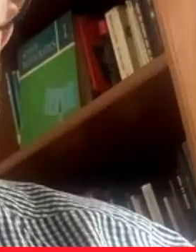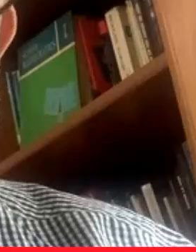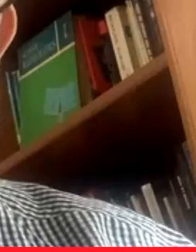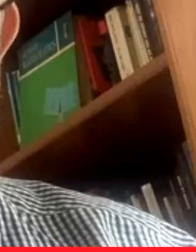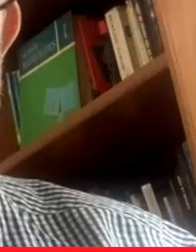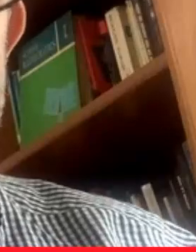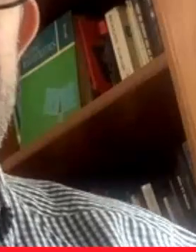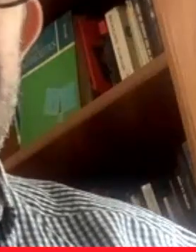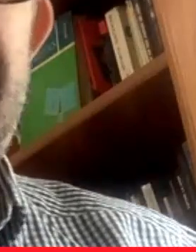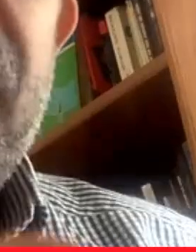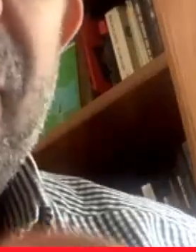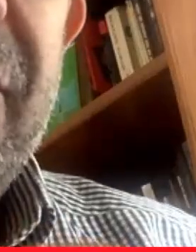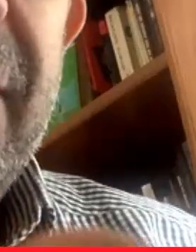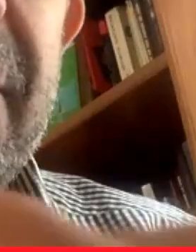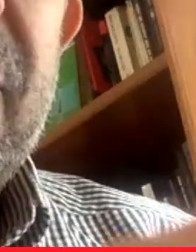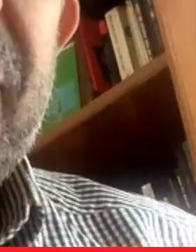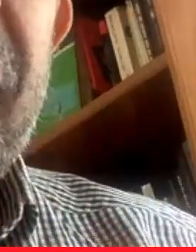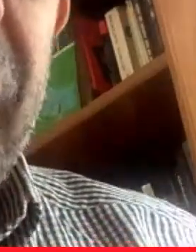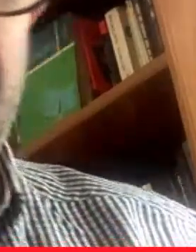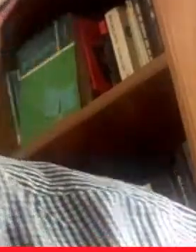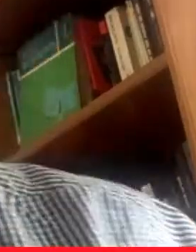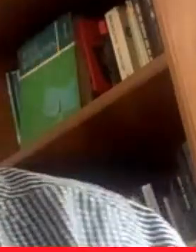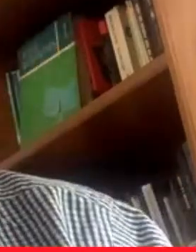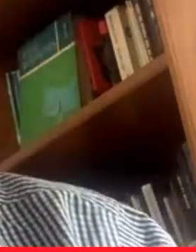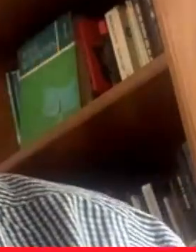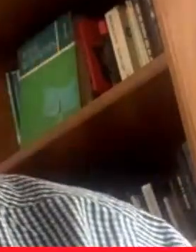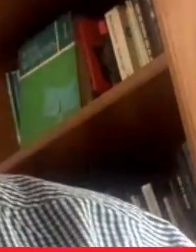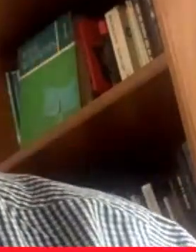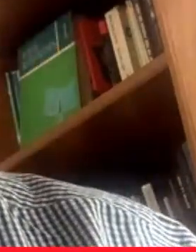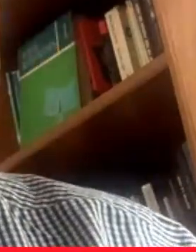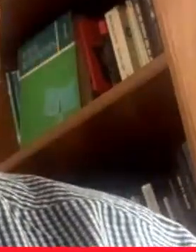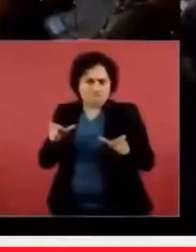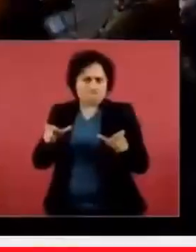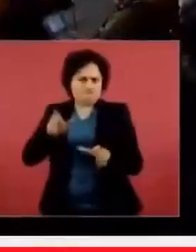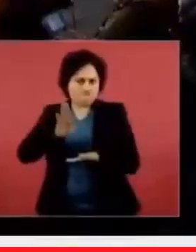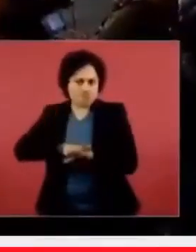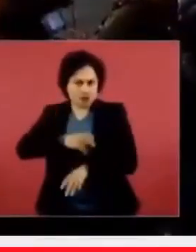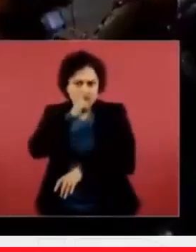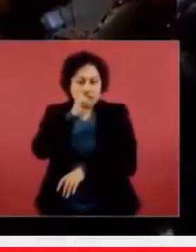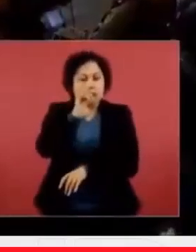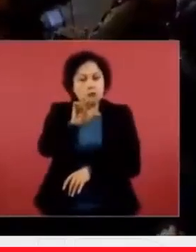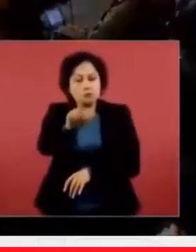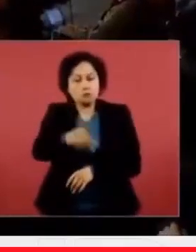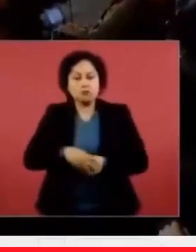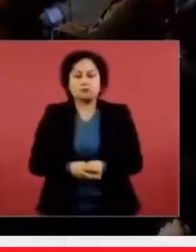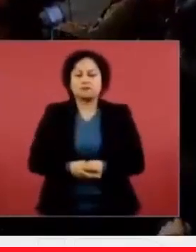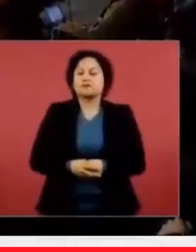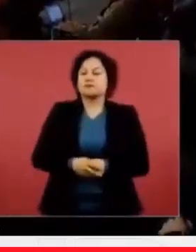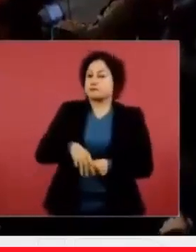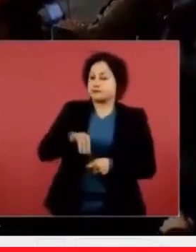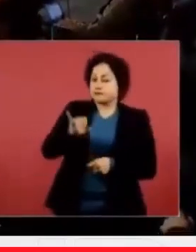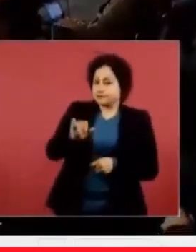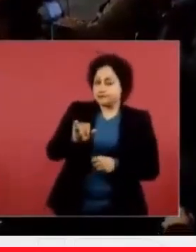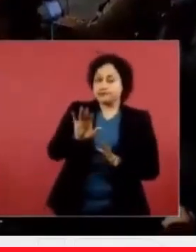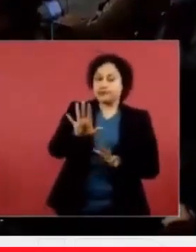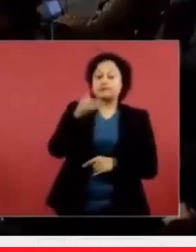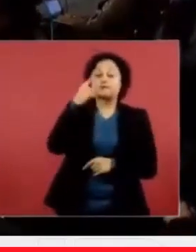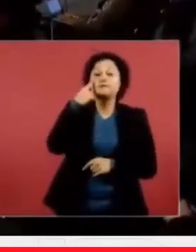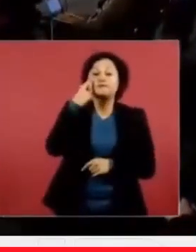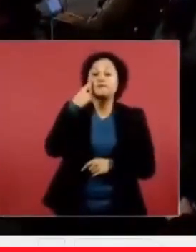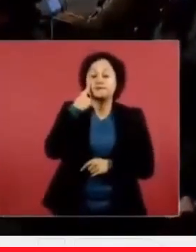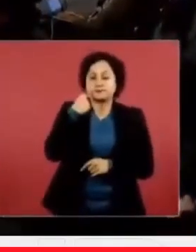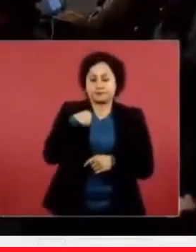Contralínea. Esperemos, si nos pueden poner por favor el primer video. Bueno, primero ayer hablé